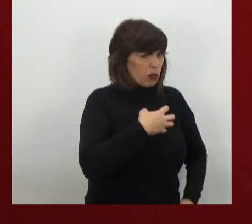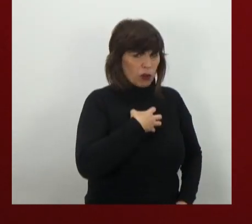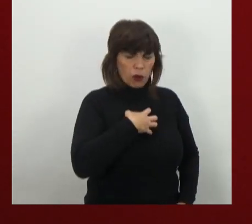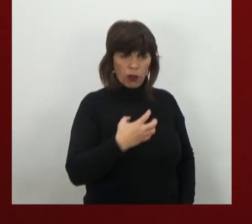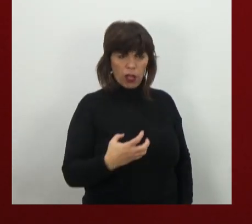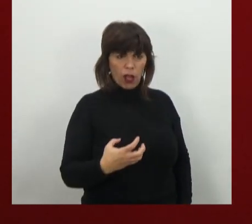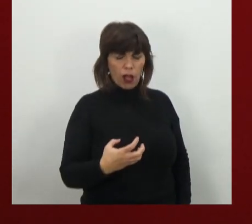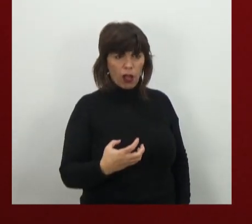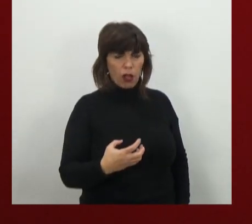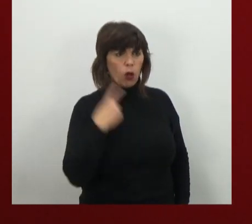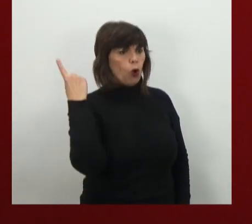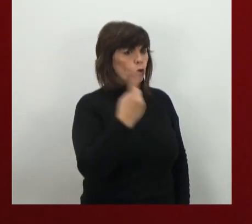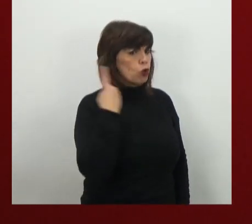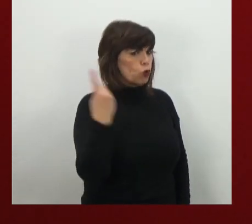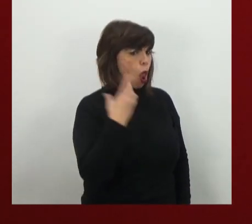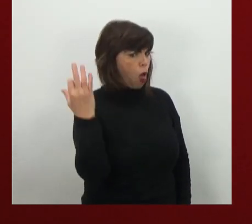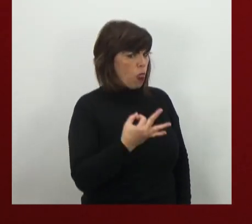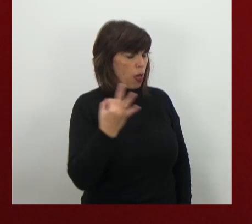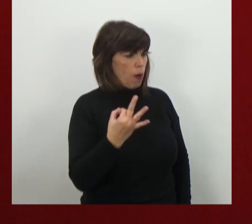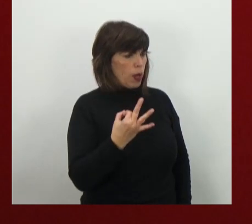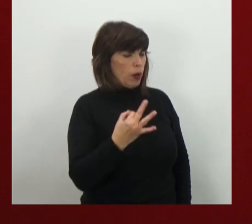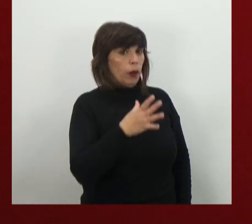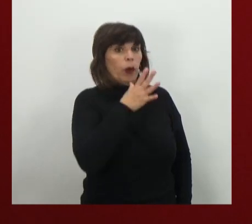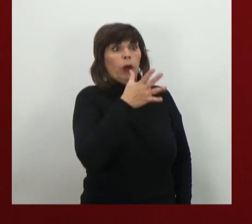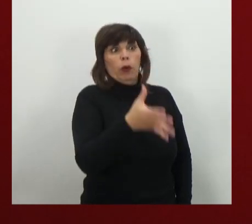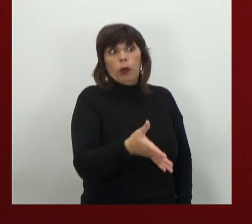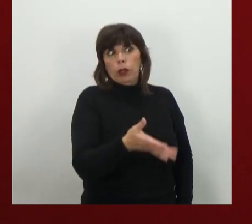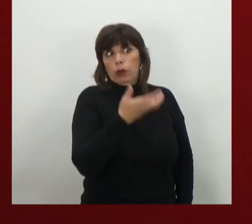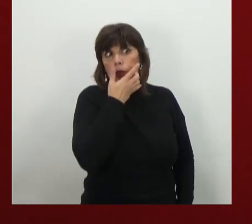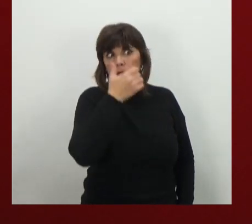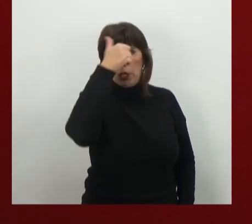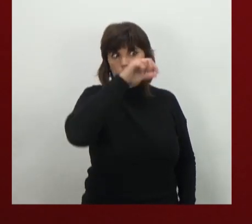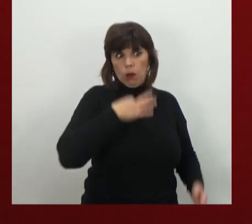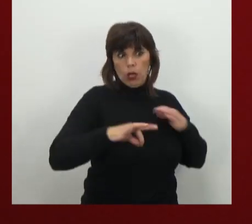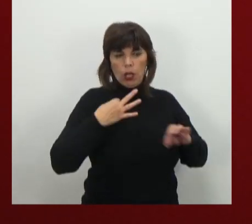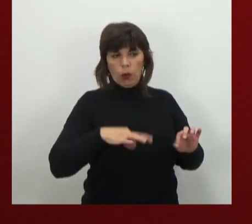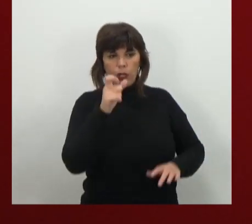porque su cercanía ensuciaba a las otras personas.